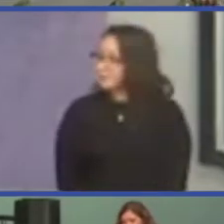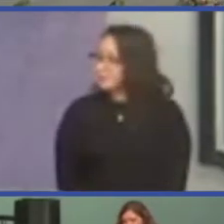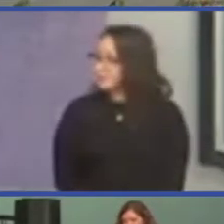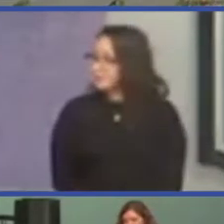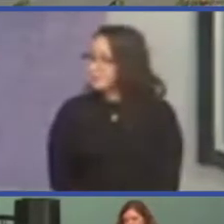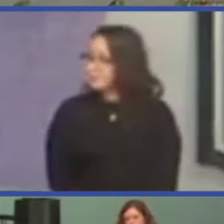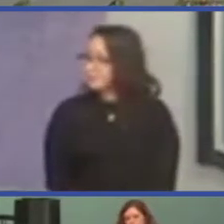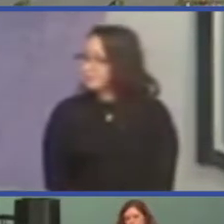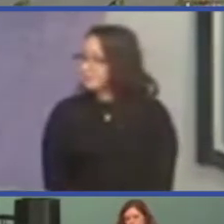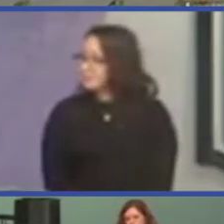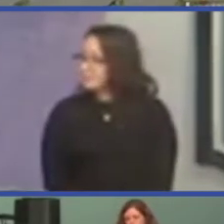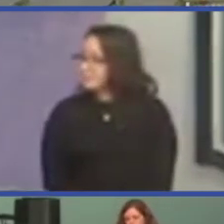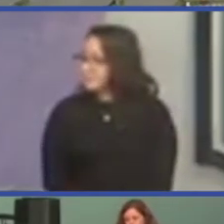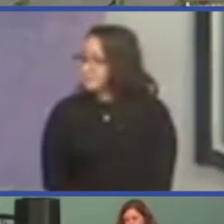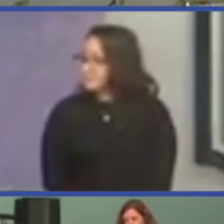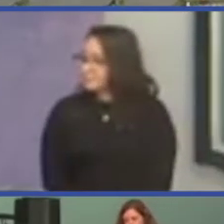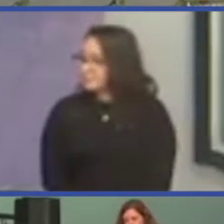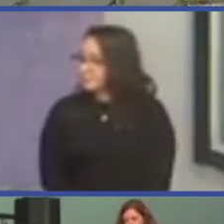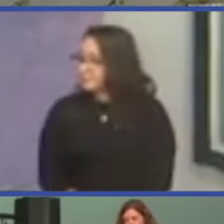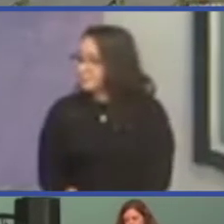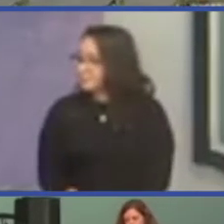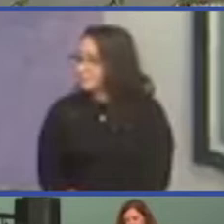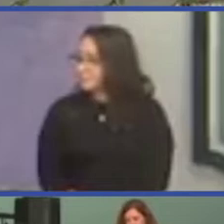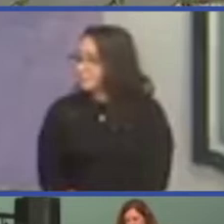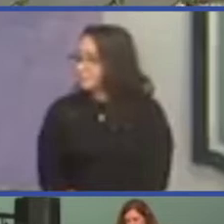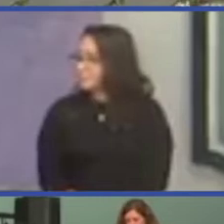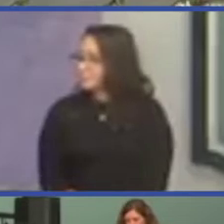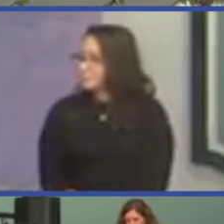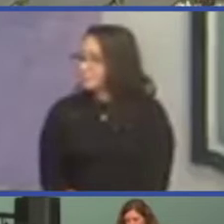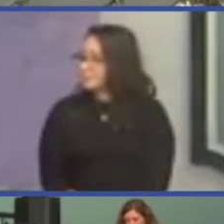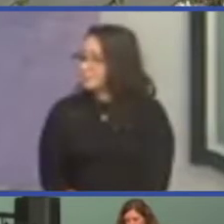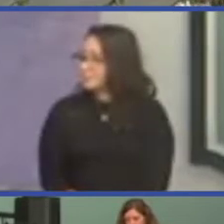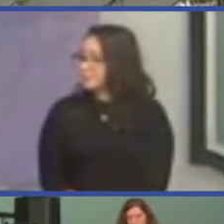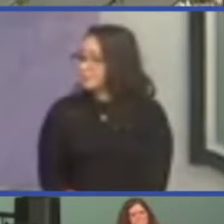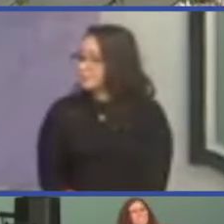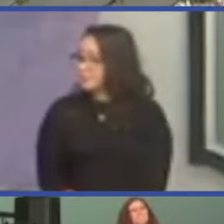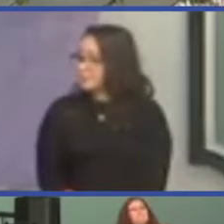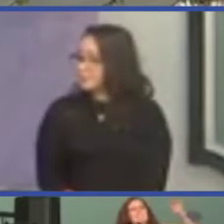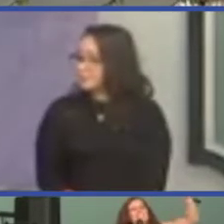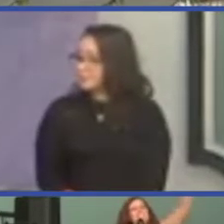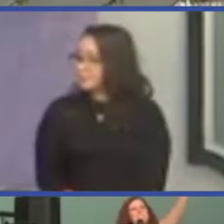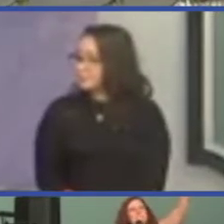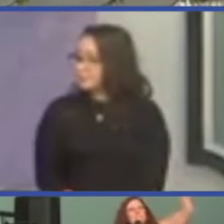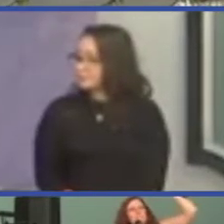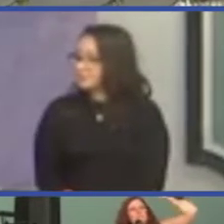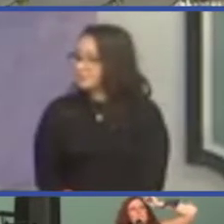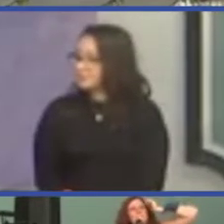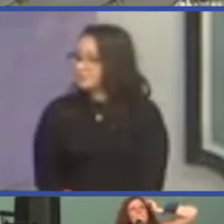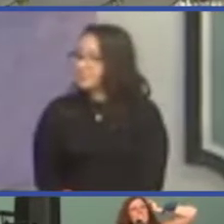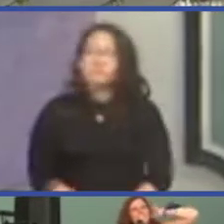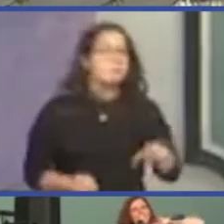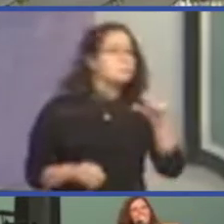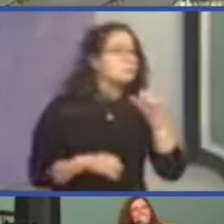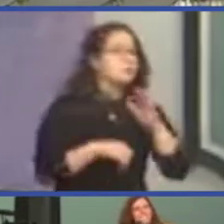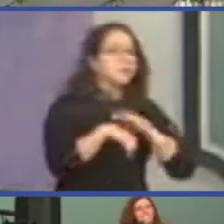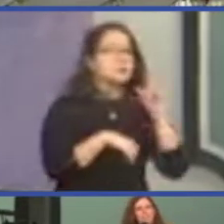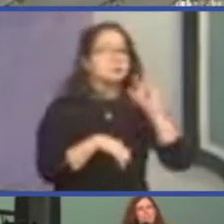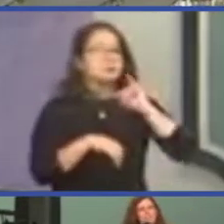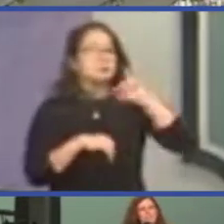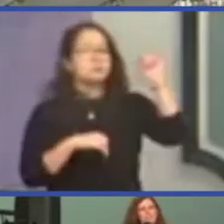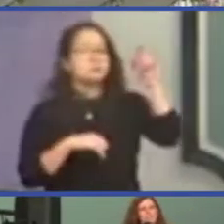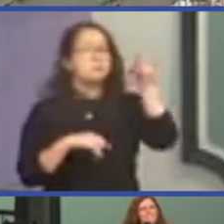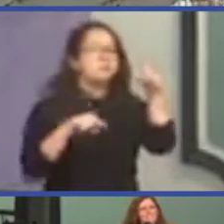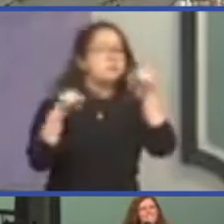¿tú tienes una pregunta Sofí? ¿no? por allá atrás había una pregunta ¿no?